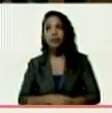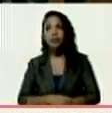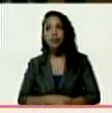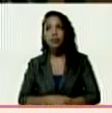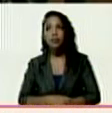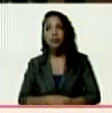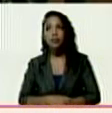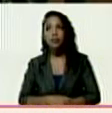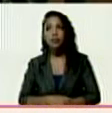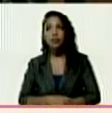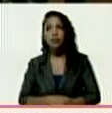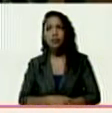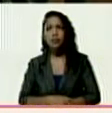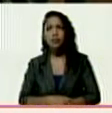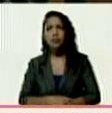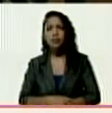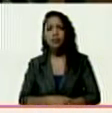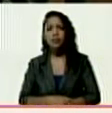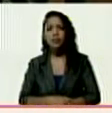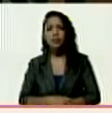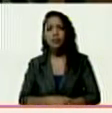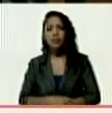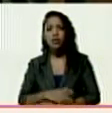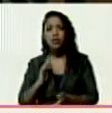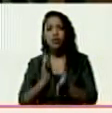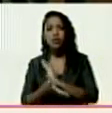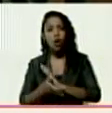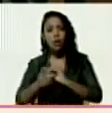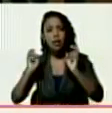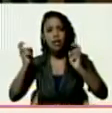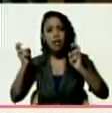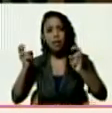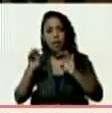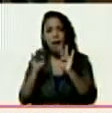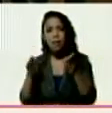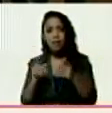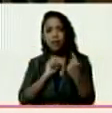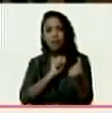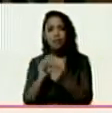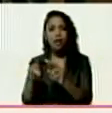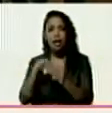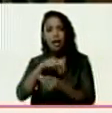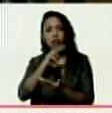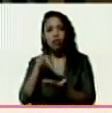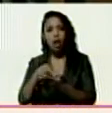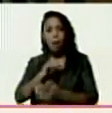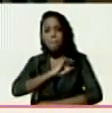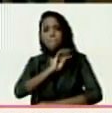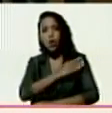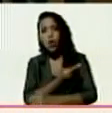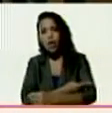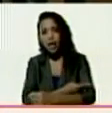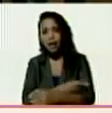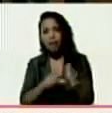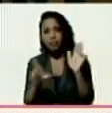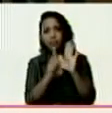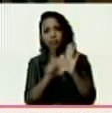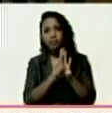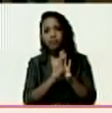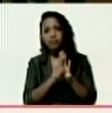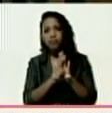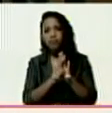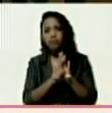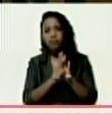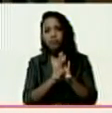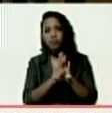Me dijiste sobre el tema la mesa de diálogo nacional. Aquí nosotros tenemos como poder legítimo en